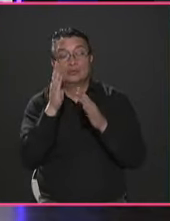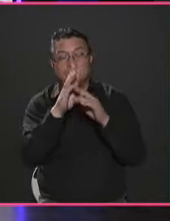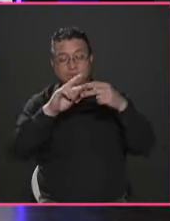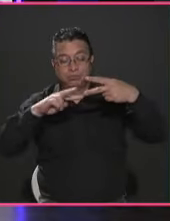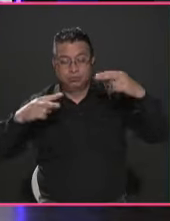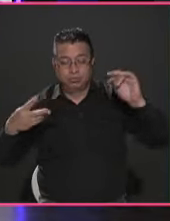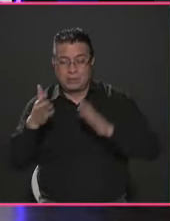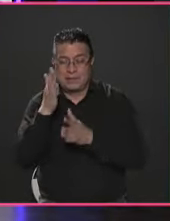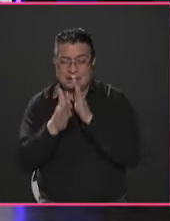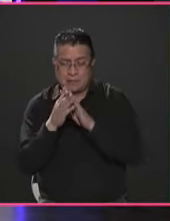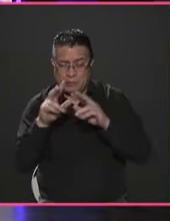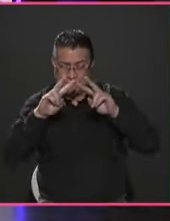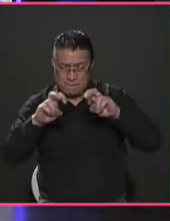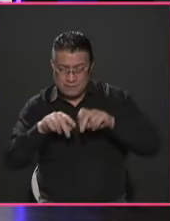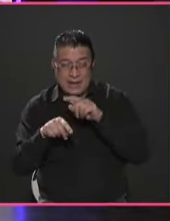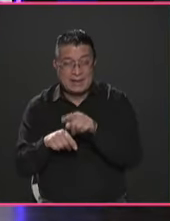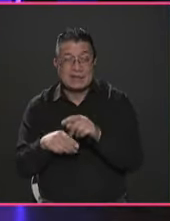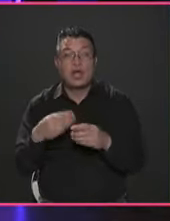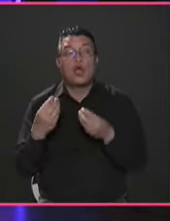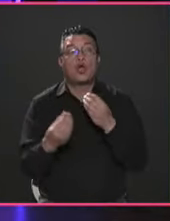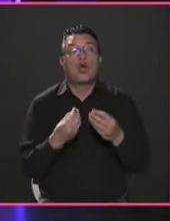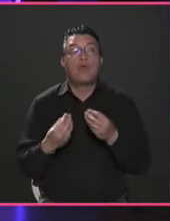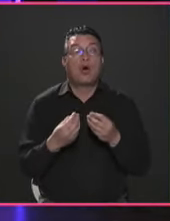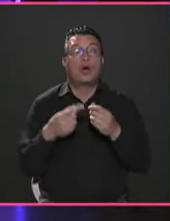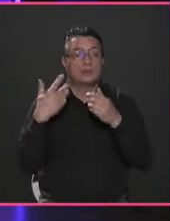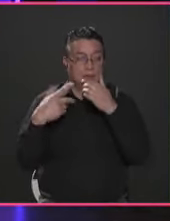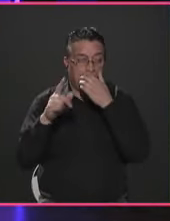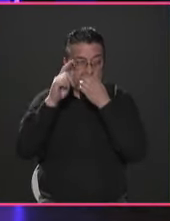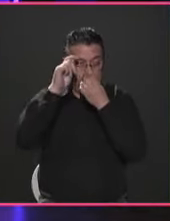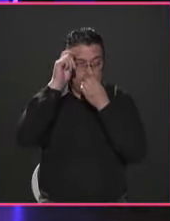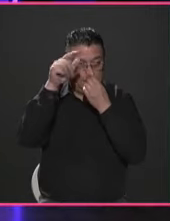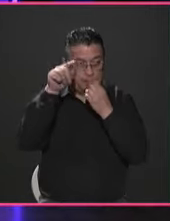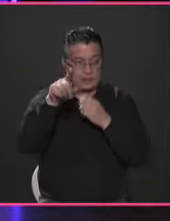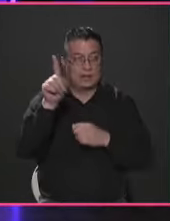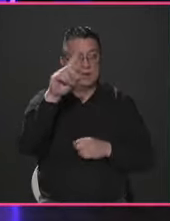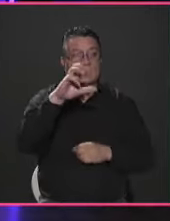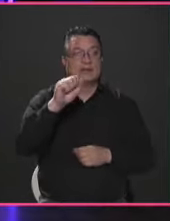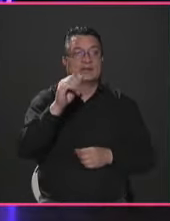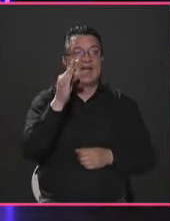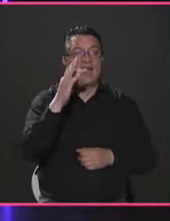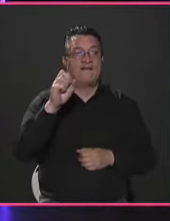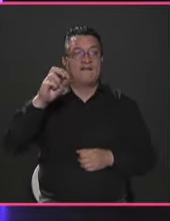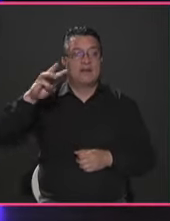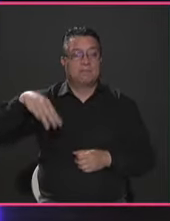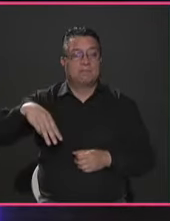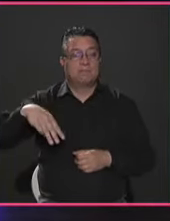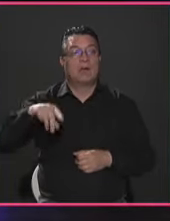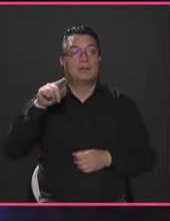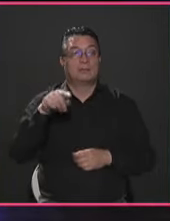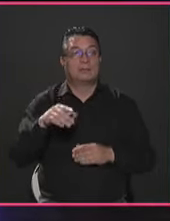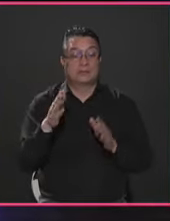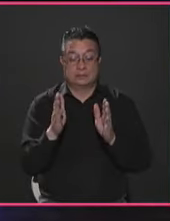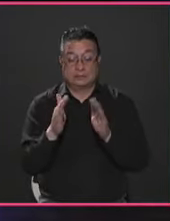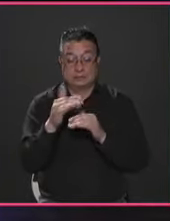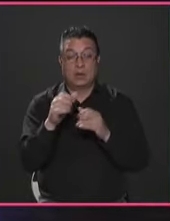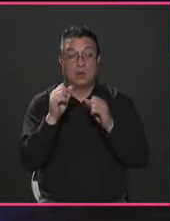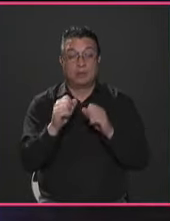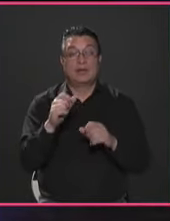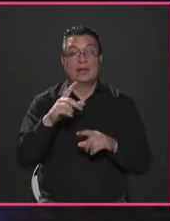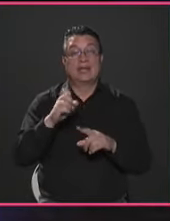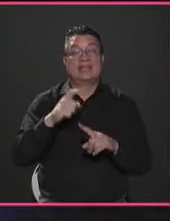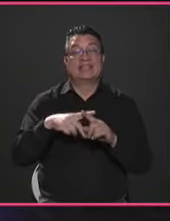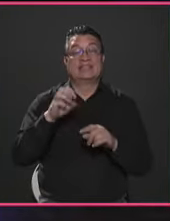bueno es así que hemos creado safem es un kit que permite realizar un examen para la